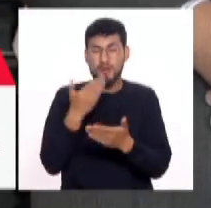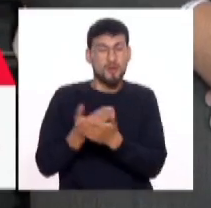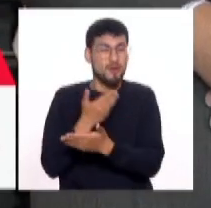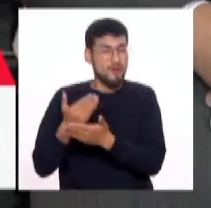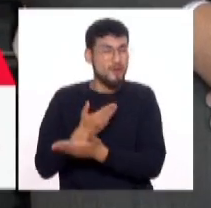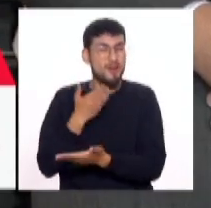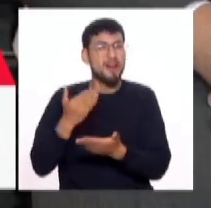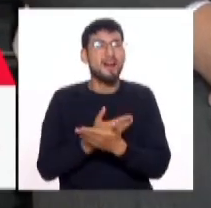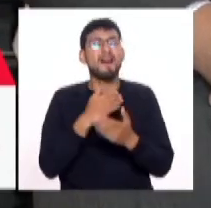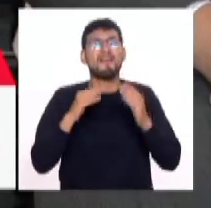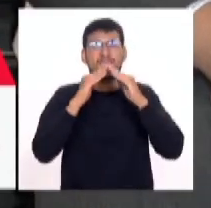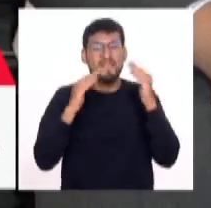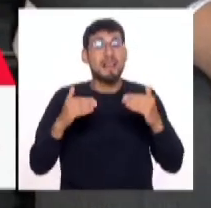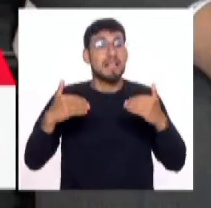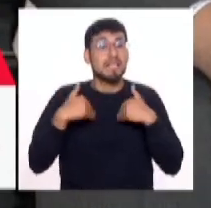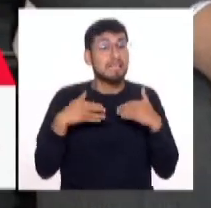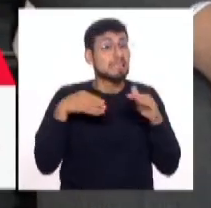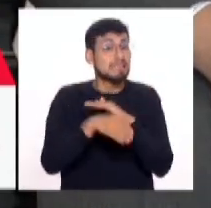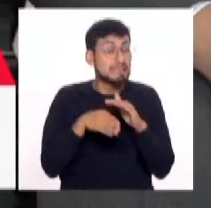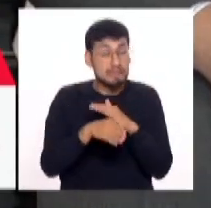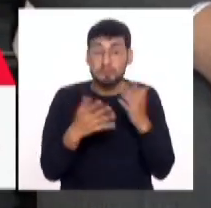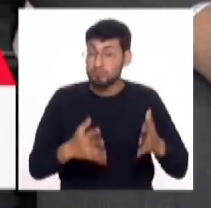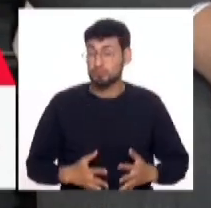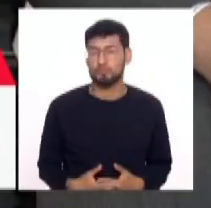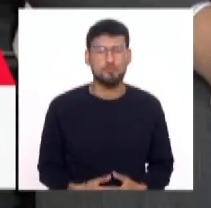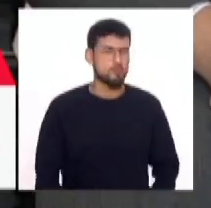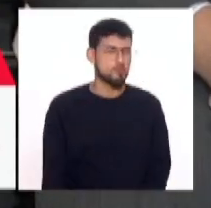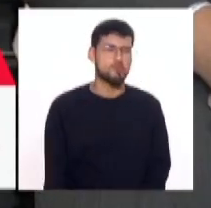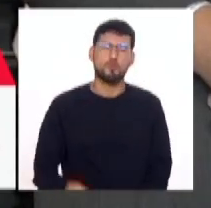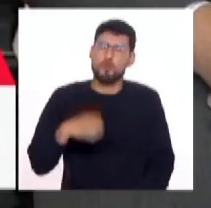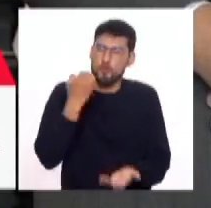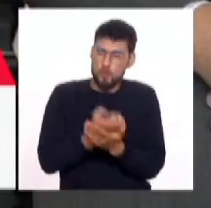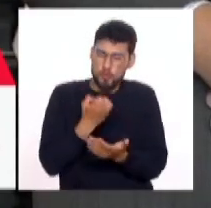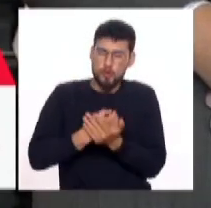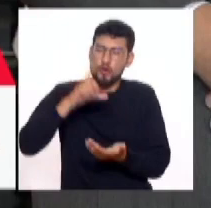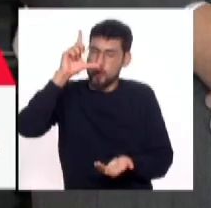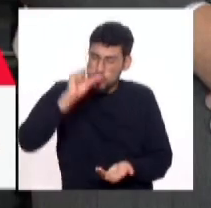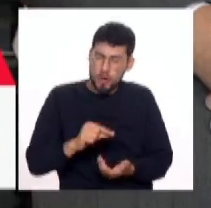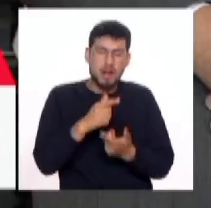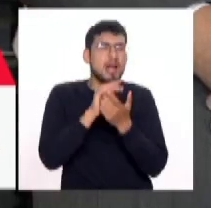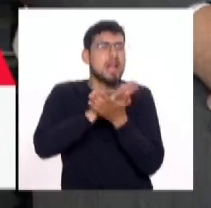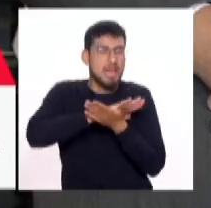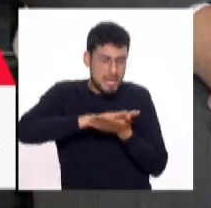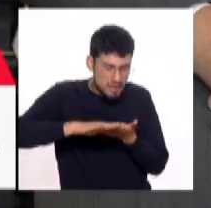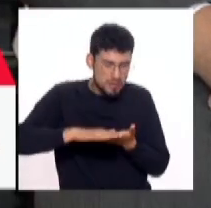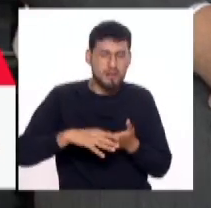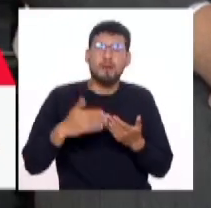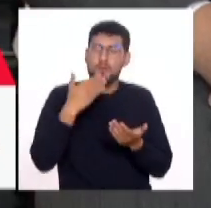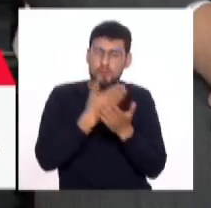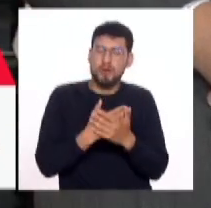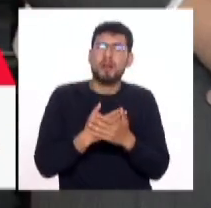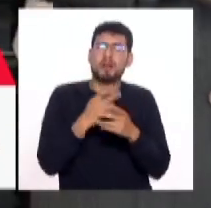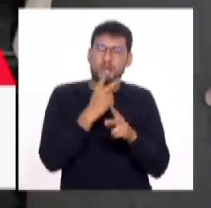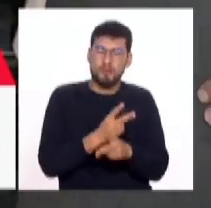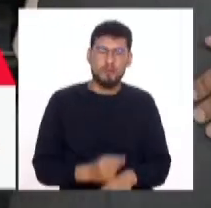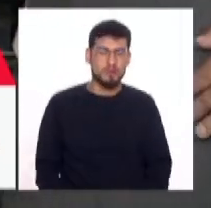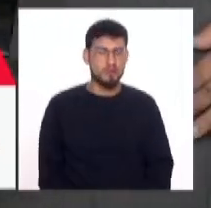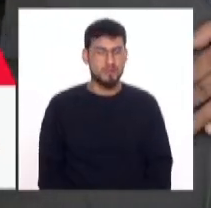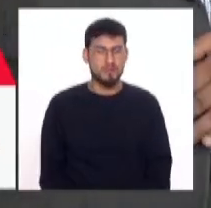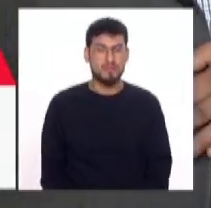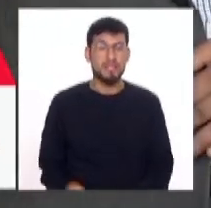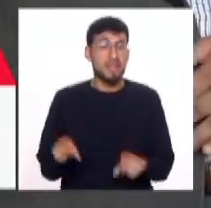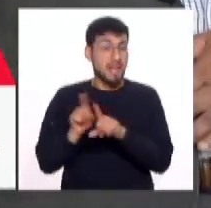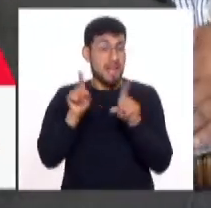hogares tengan acceso a un recurso económico, limpio y seguro.